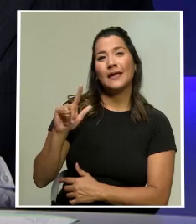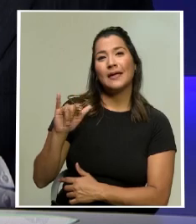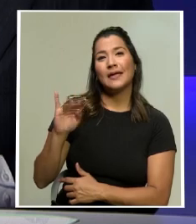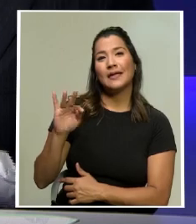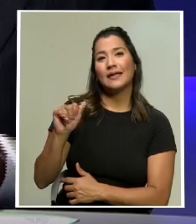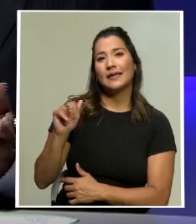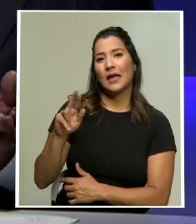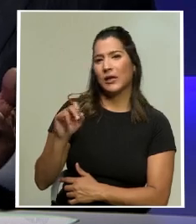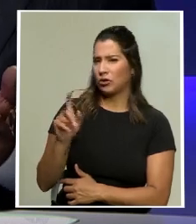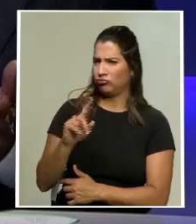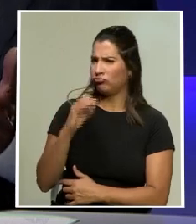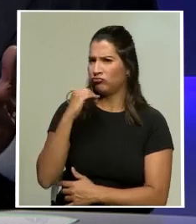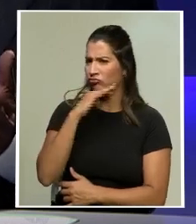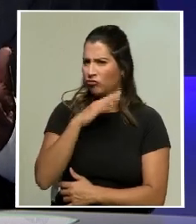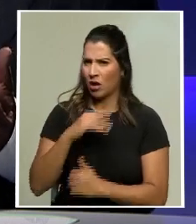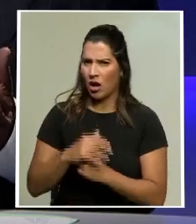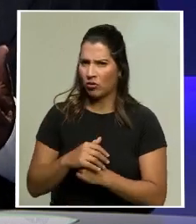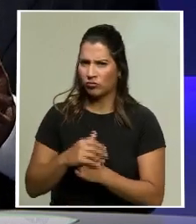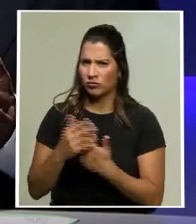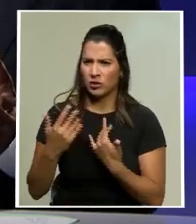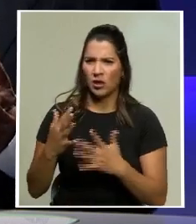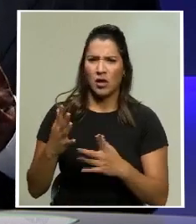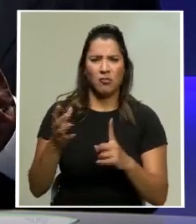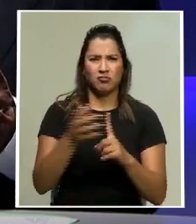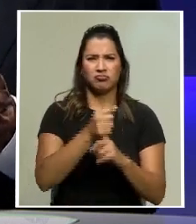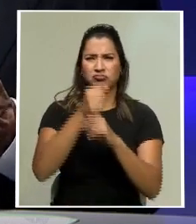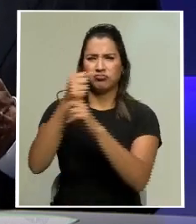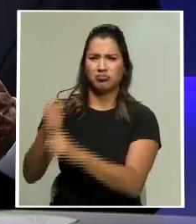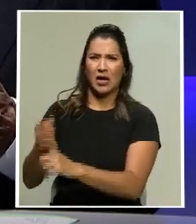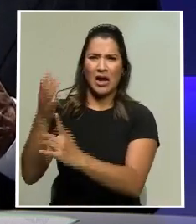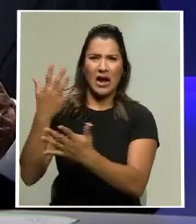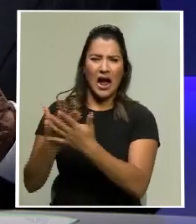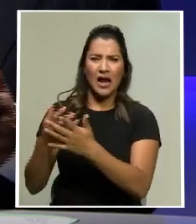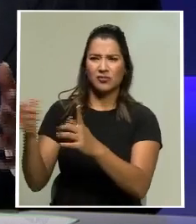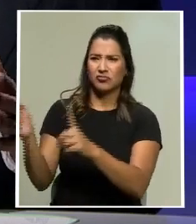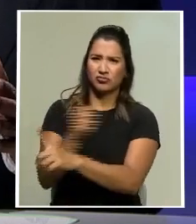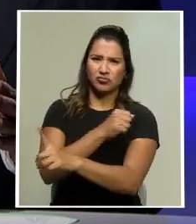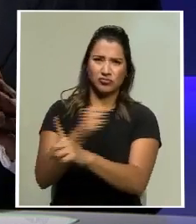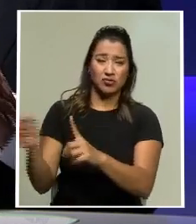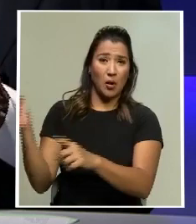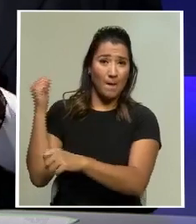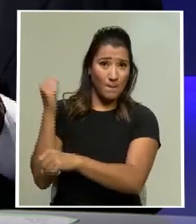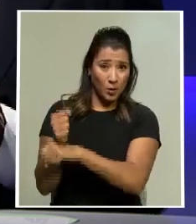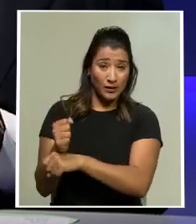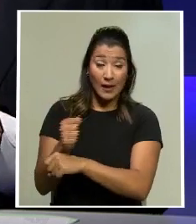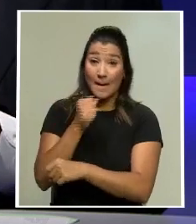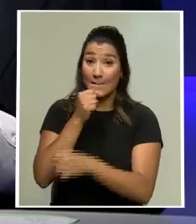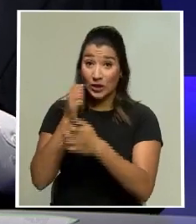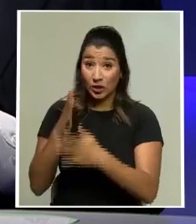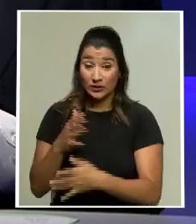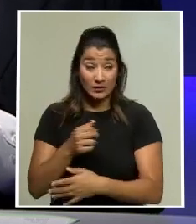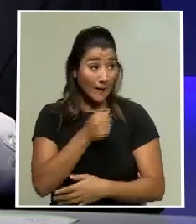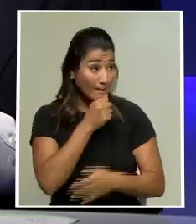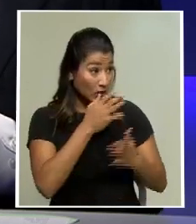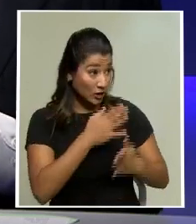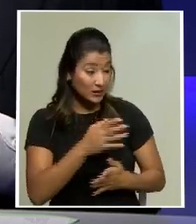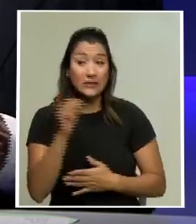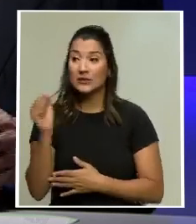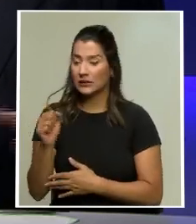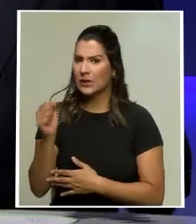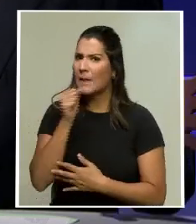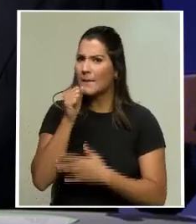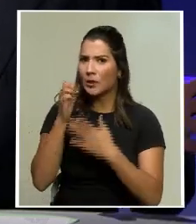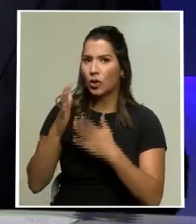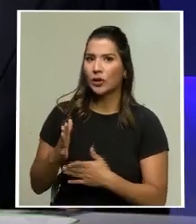extraño. Había cárcel, había exilio, había palizas, había muertes. Pero los periodistas. A